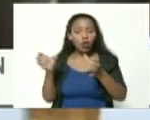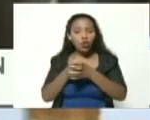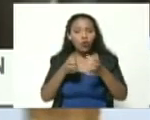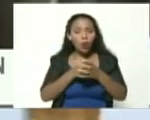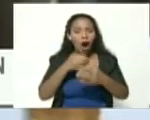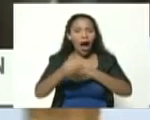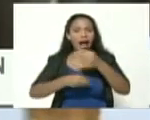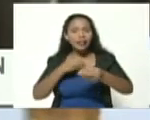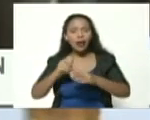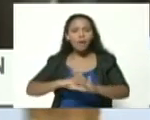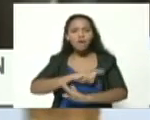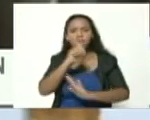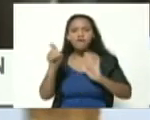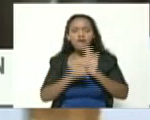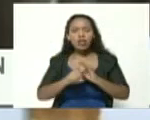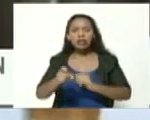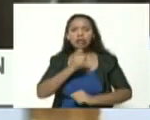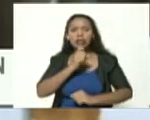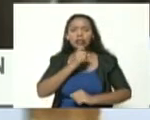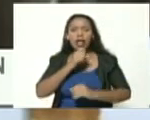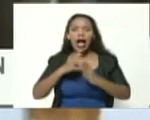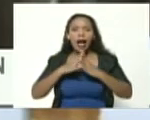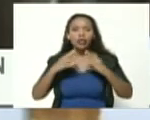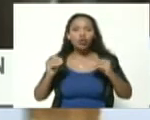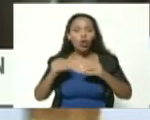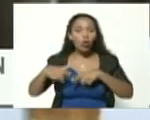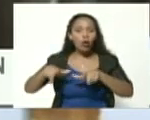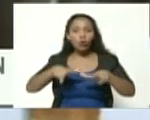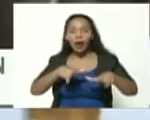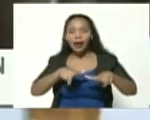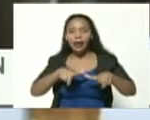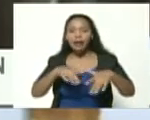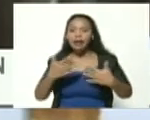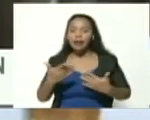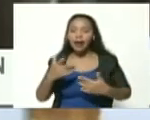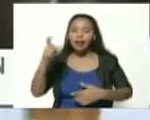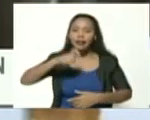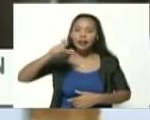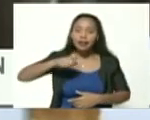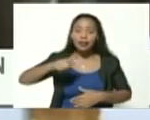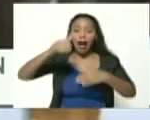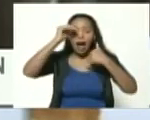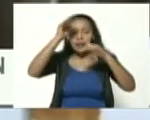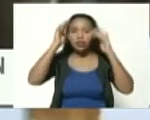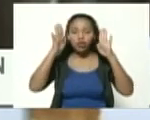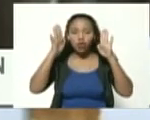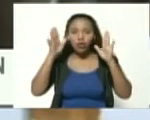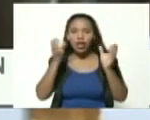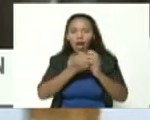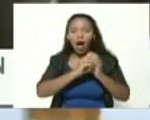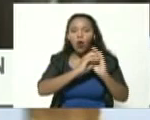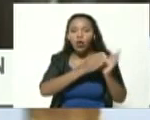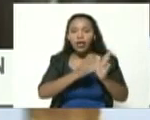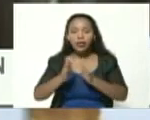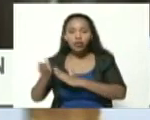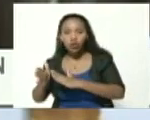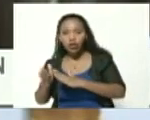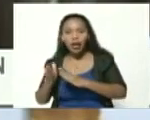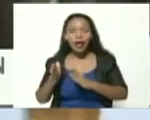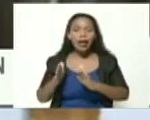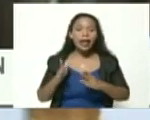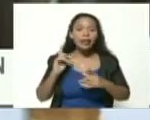constituyen una compleja amenaza para toda la región, que merece la atención de los organismos multilaterales y de la